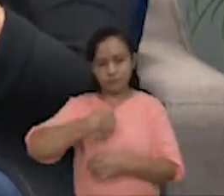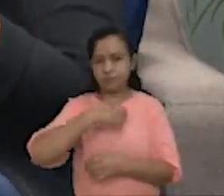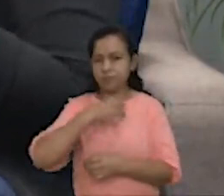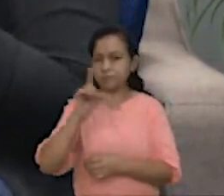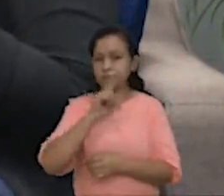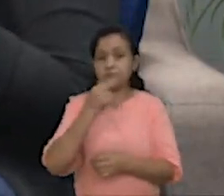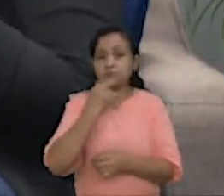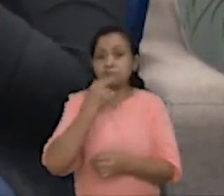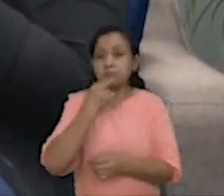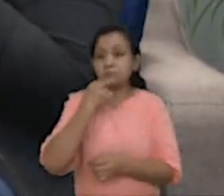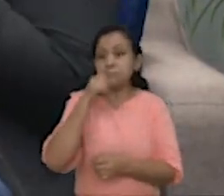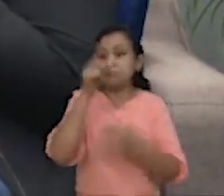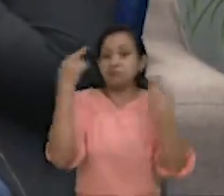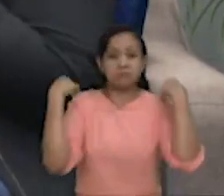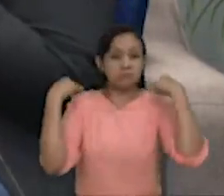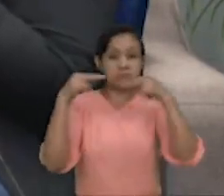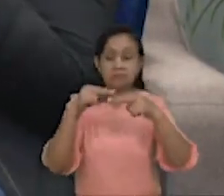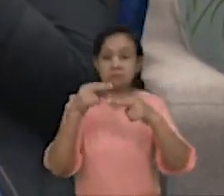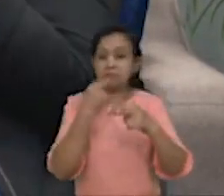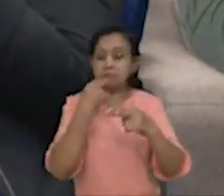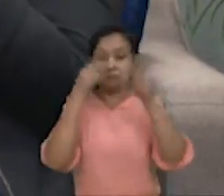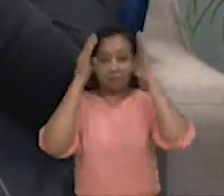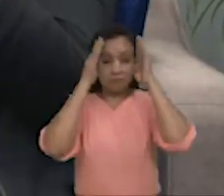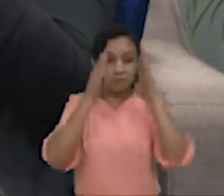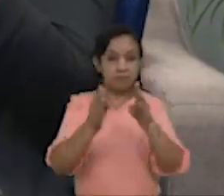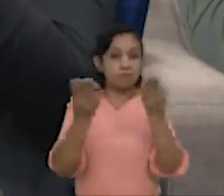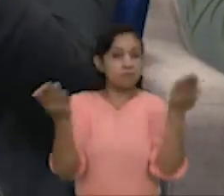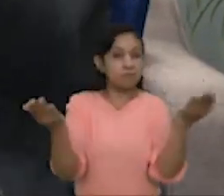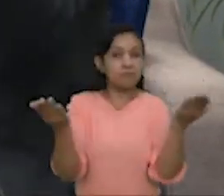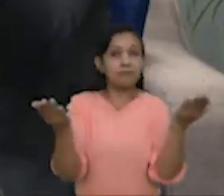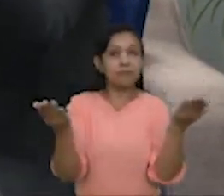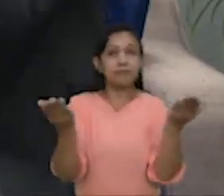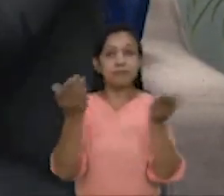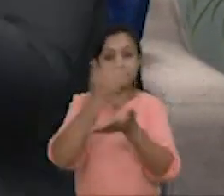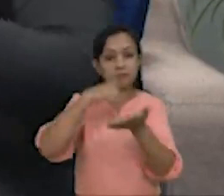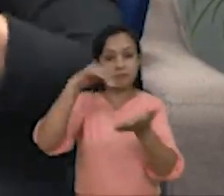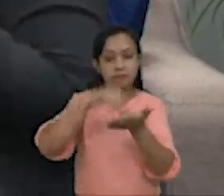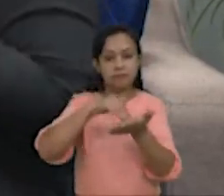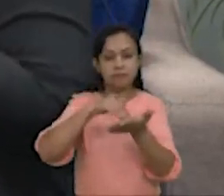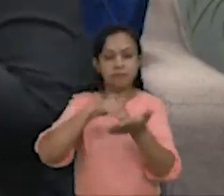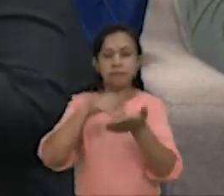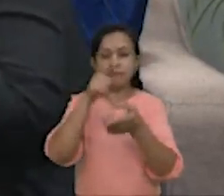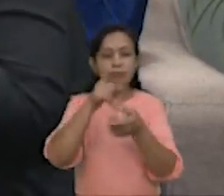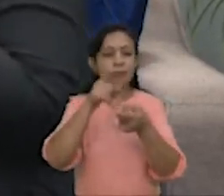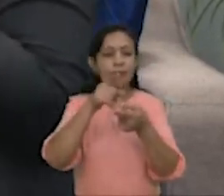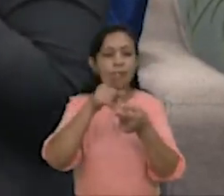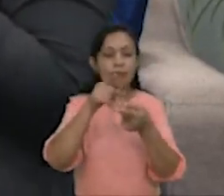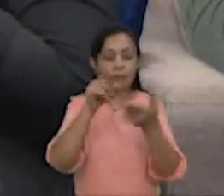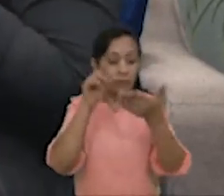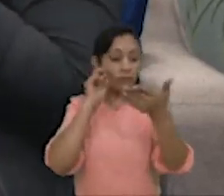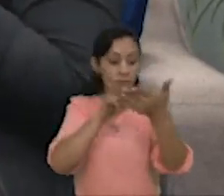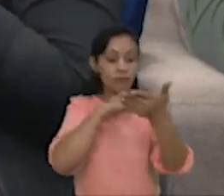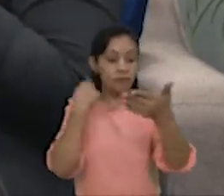sé cómo lo hacen ahora, no sé si están enfocados en eso o en centrar de que tenés que creer todo lo que está en las redes,